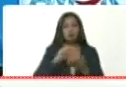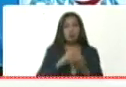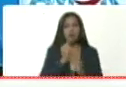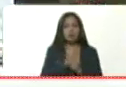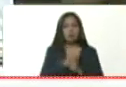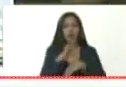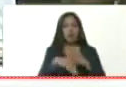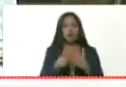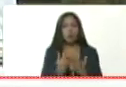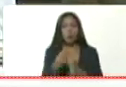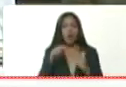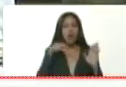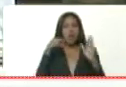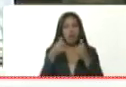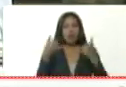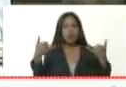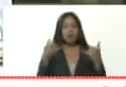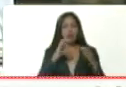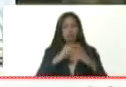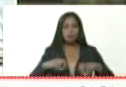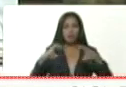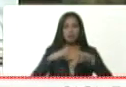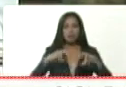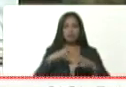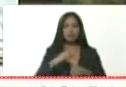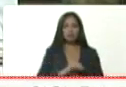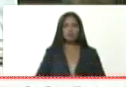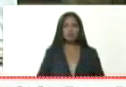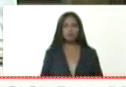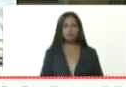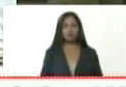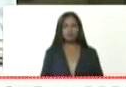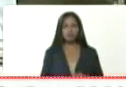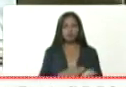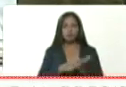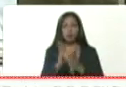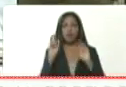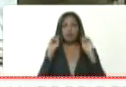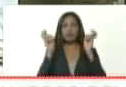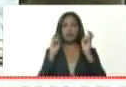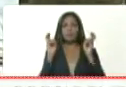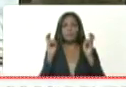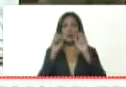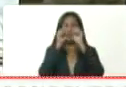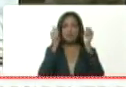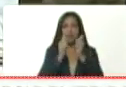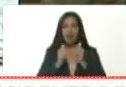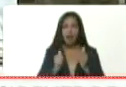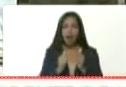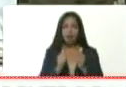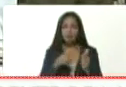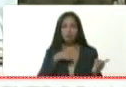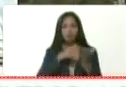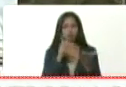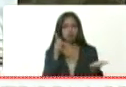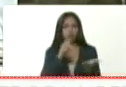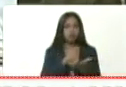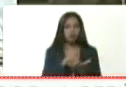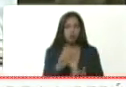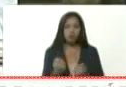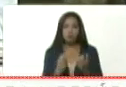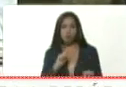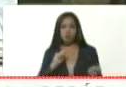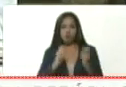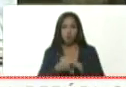inmediata en una línea de investigación sobre el tema de las artes gráficas para la sustitución